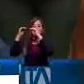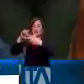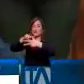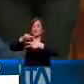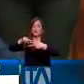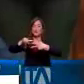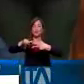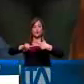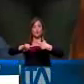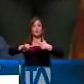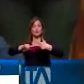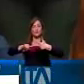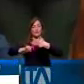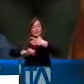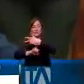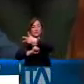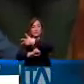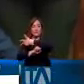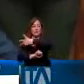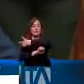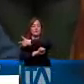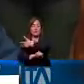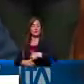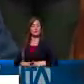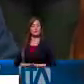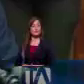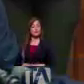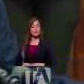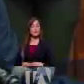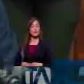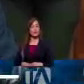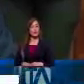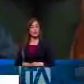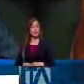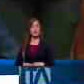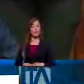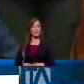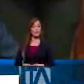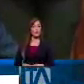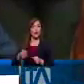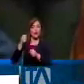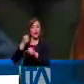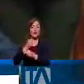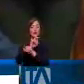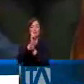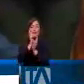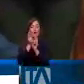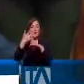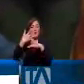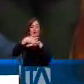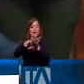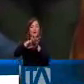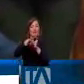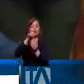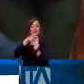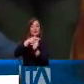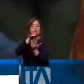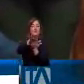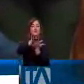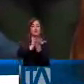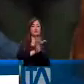ejes. Estamos trabajando en una reforma integral. Este primer proyecto de